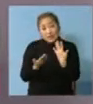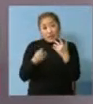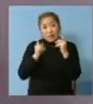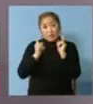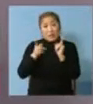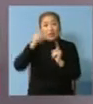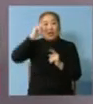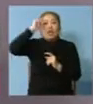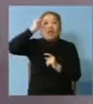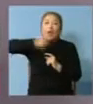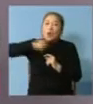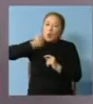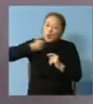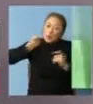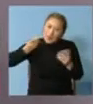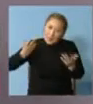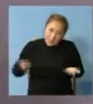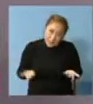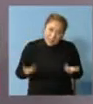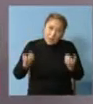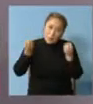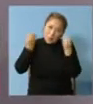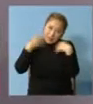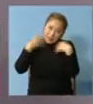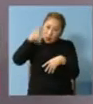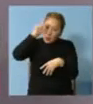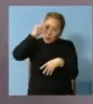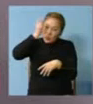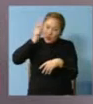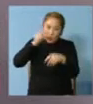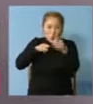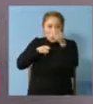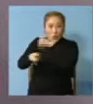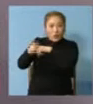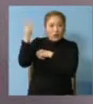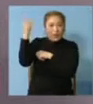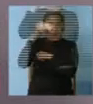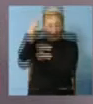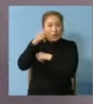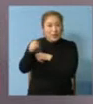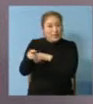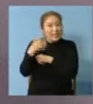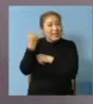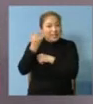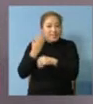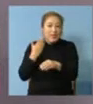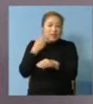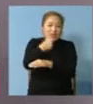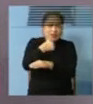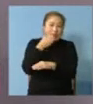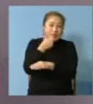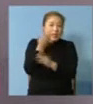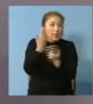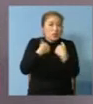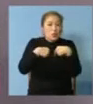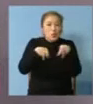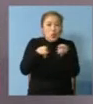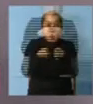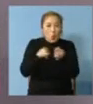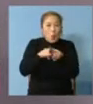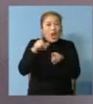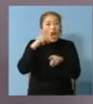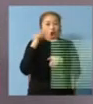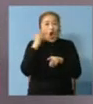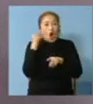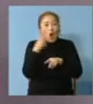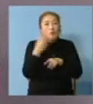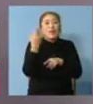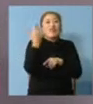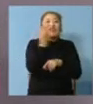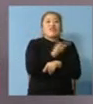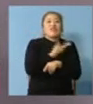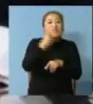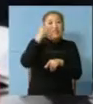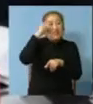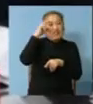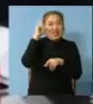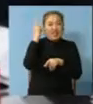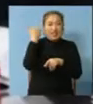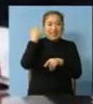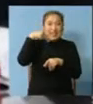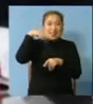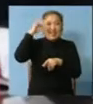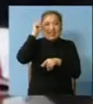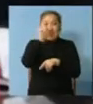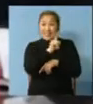los tribunales, porque han iniciado varios juicios ahora a los que tiene que asistir. De todas maneras, Alberto Fernández ya ha comenzado con la